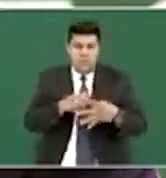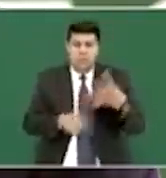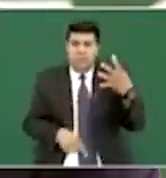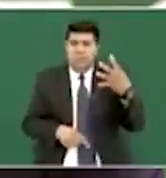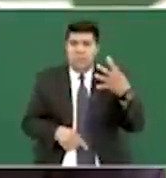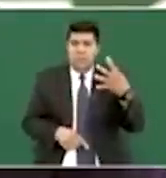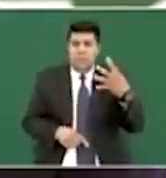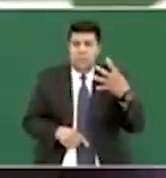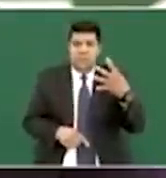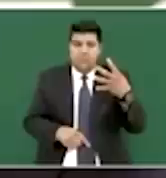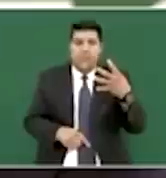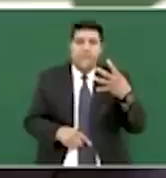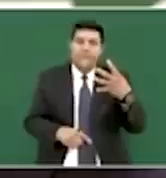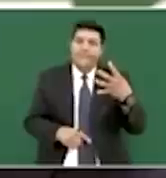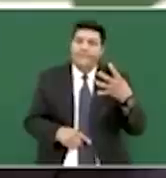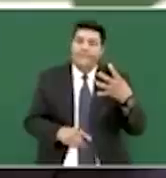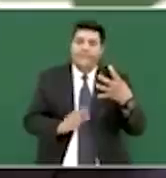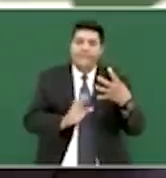sin